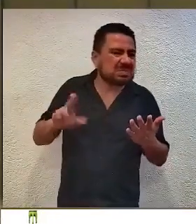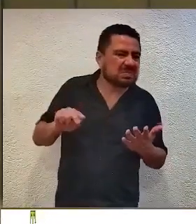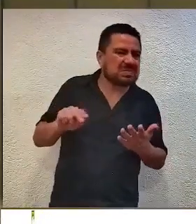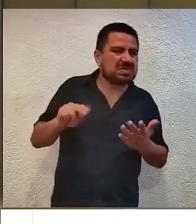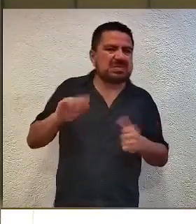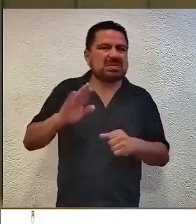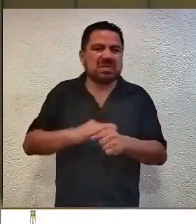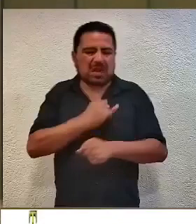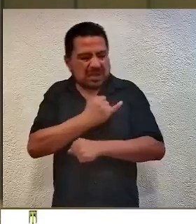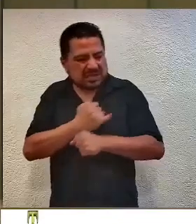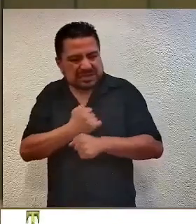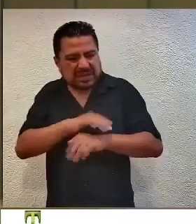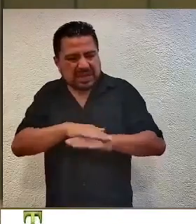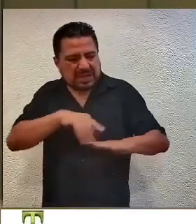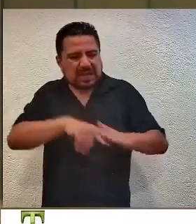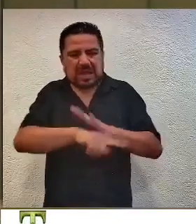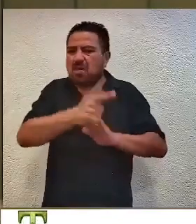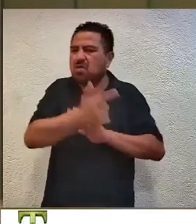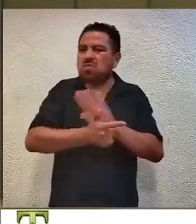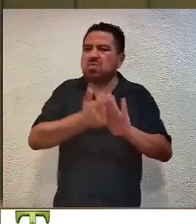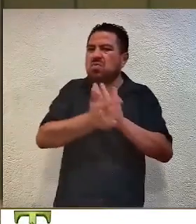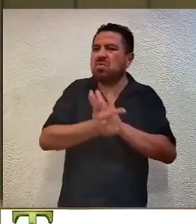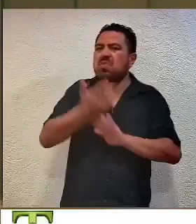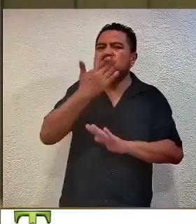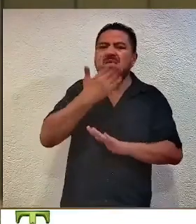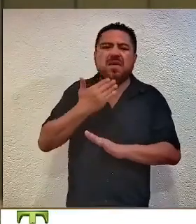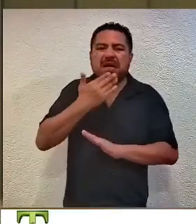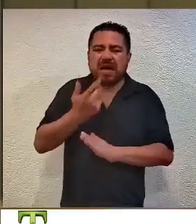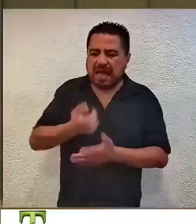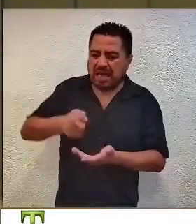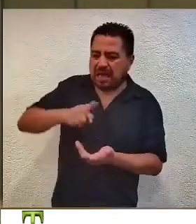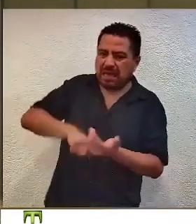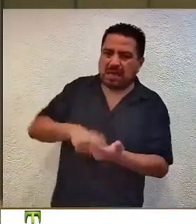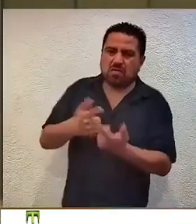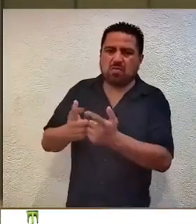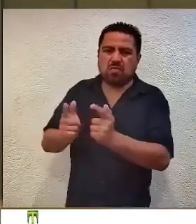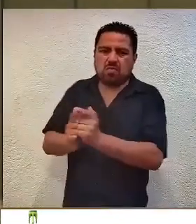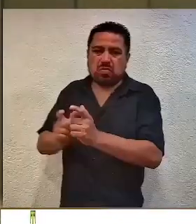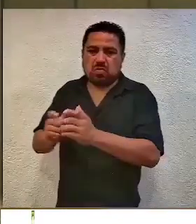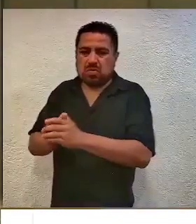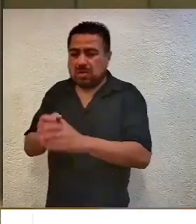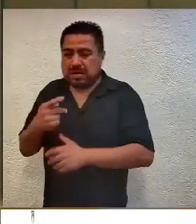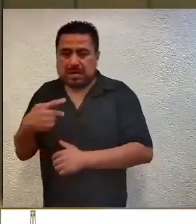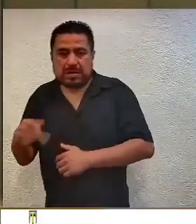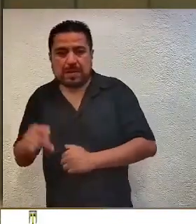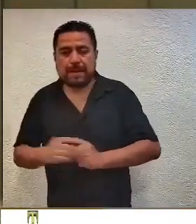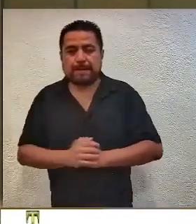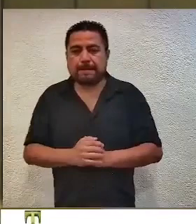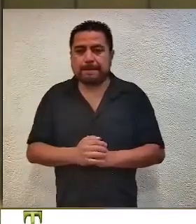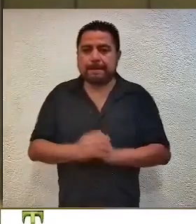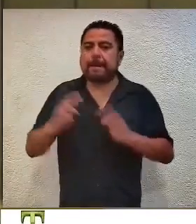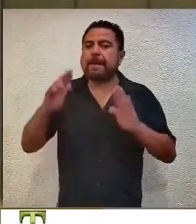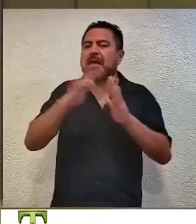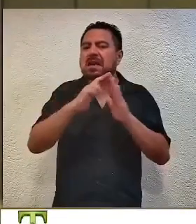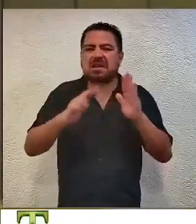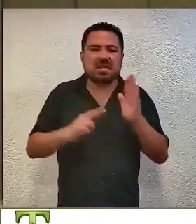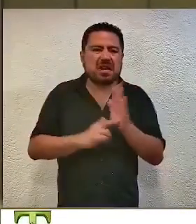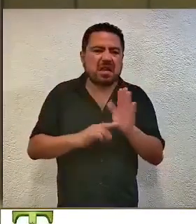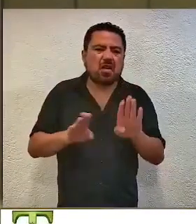no analiza el marco jurídico interno de ese partido. Esto es, los